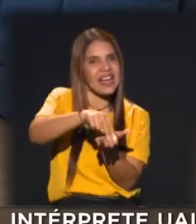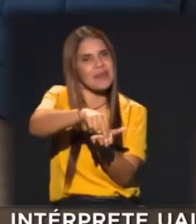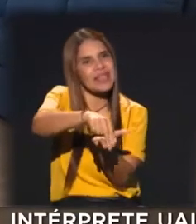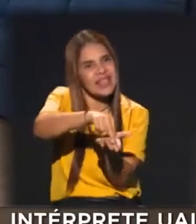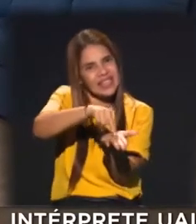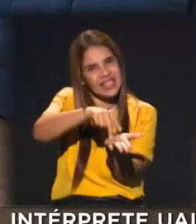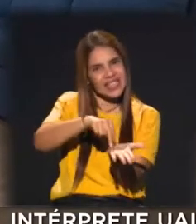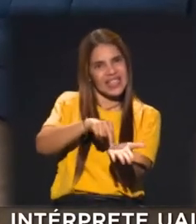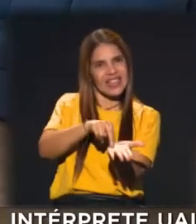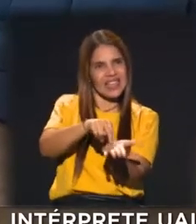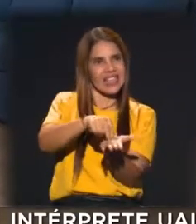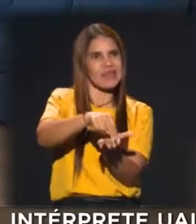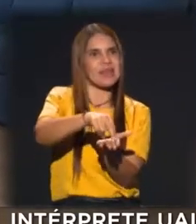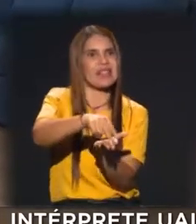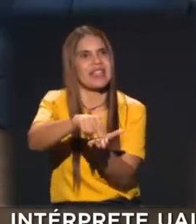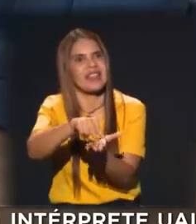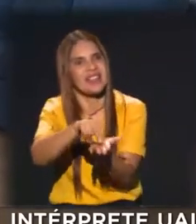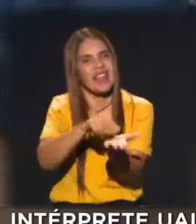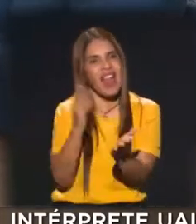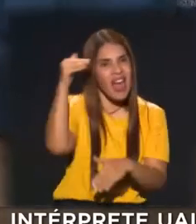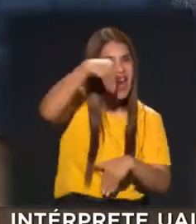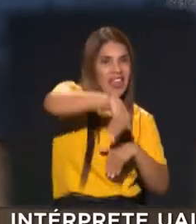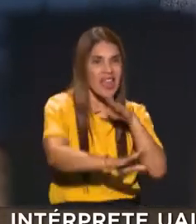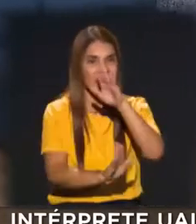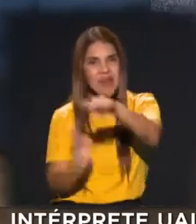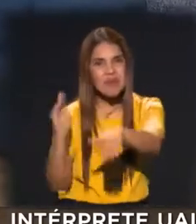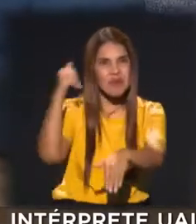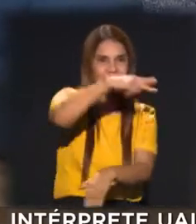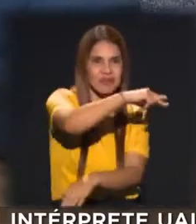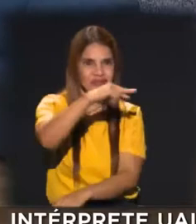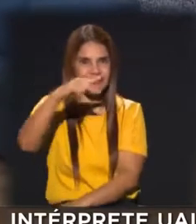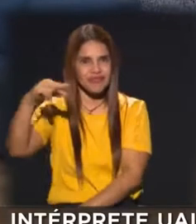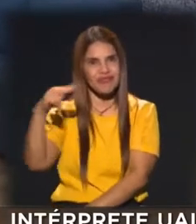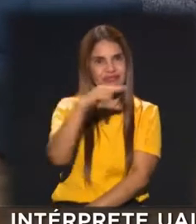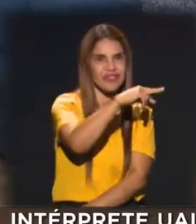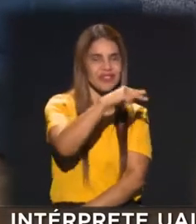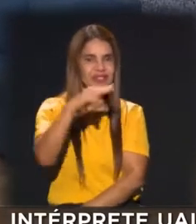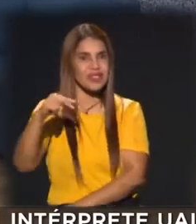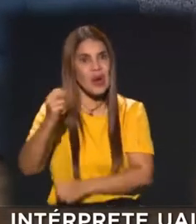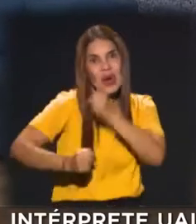Caminemos. Caminar. ¡Nademos! ¡Nada! ¡Si quieres!